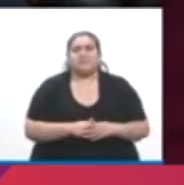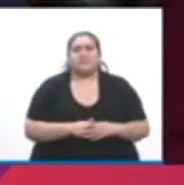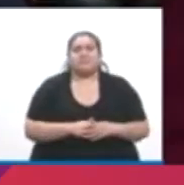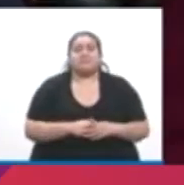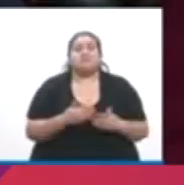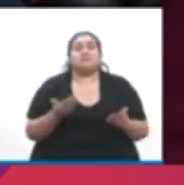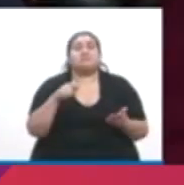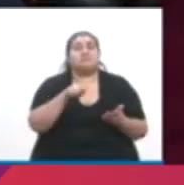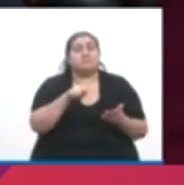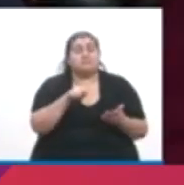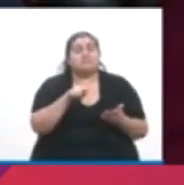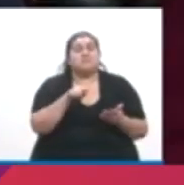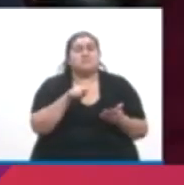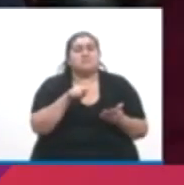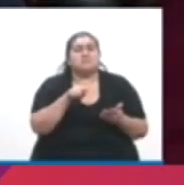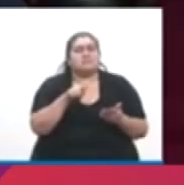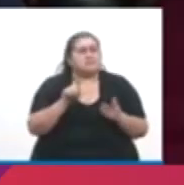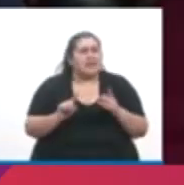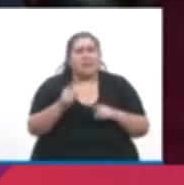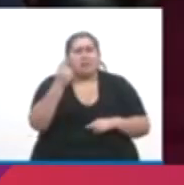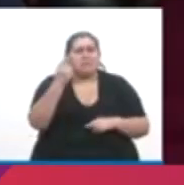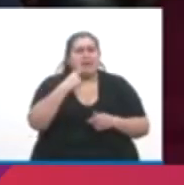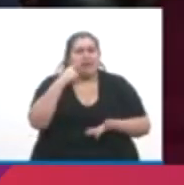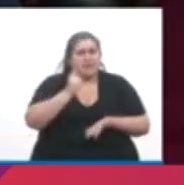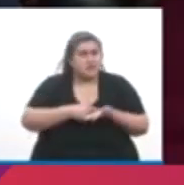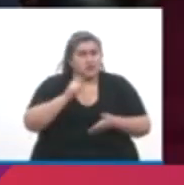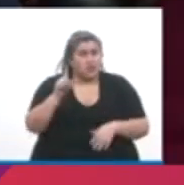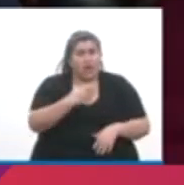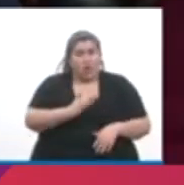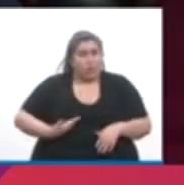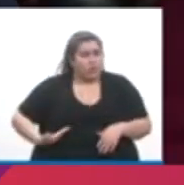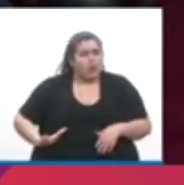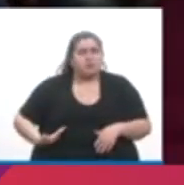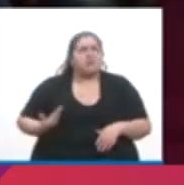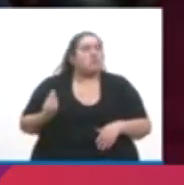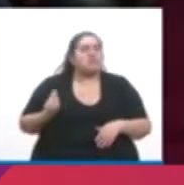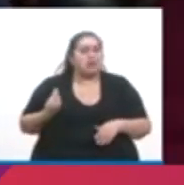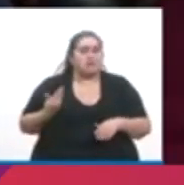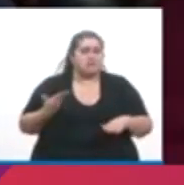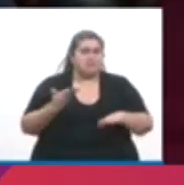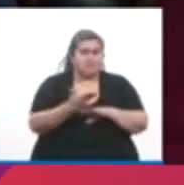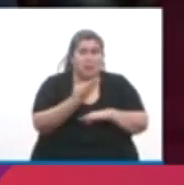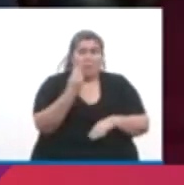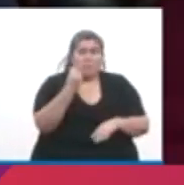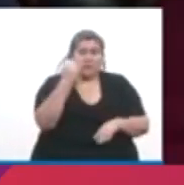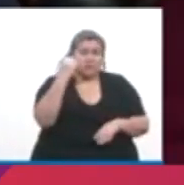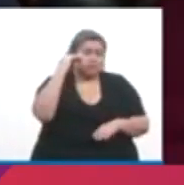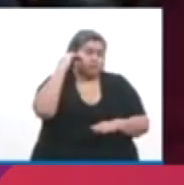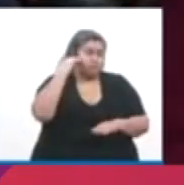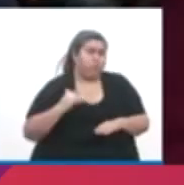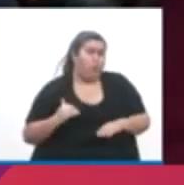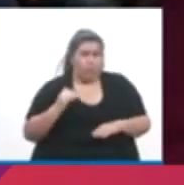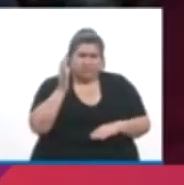lado, la ratificación de la sanción que el Congreso aprobó de la ley de financiamiento